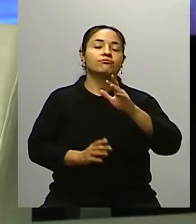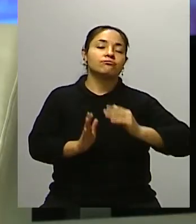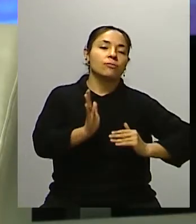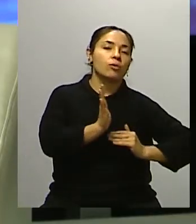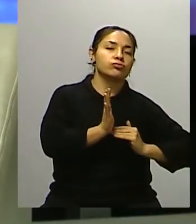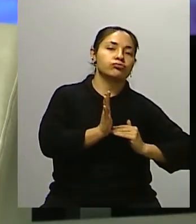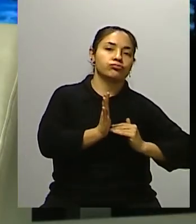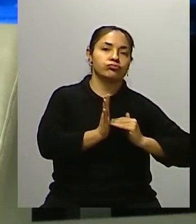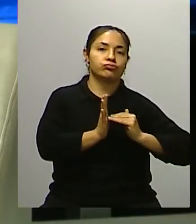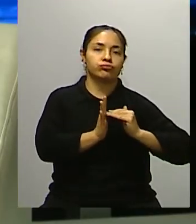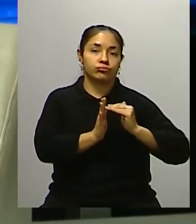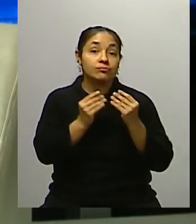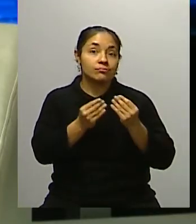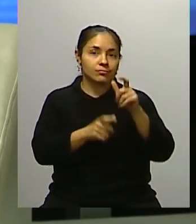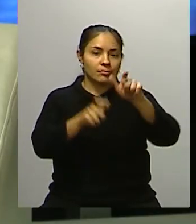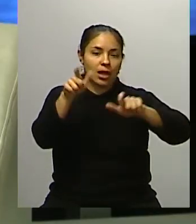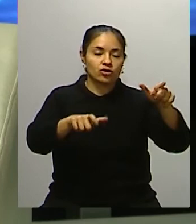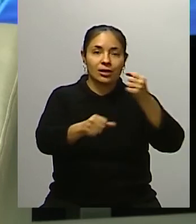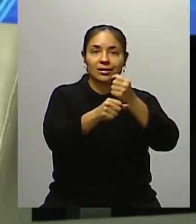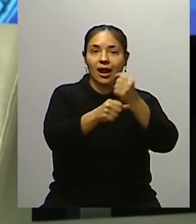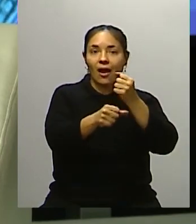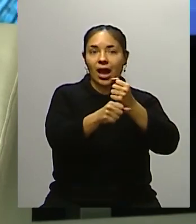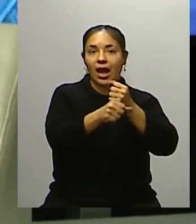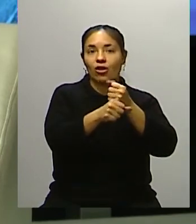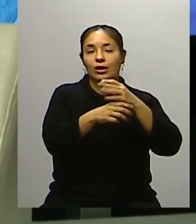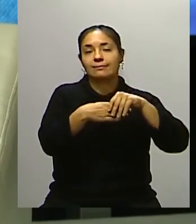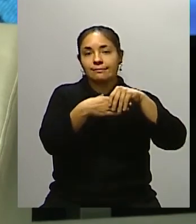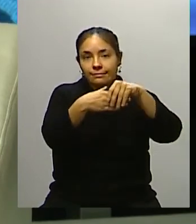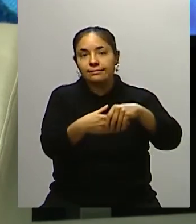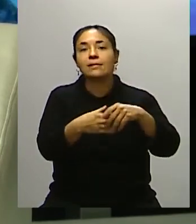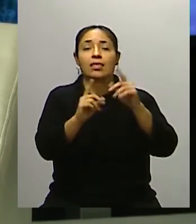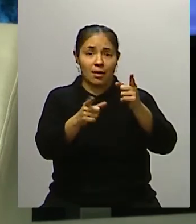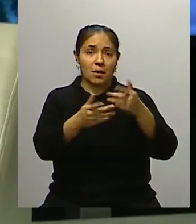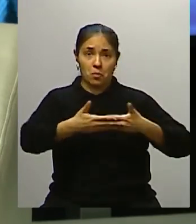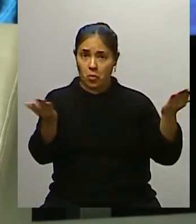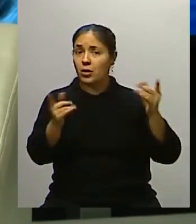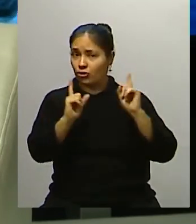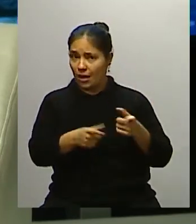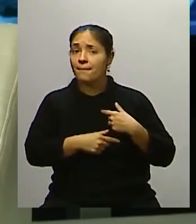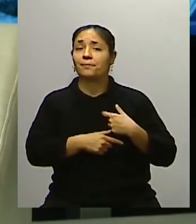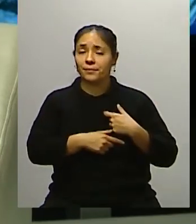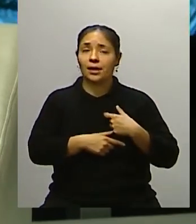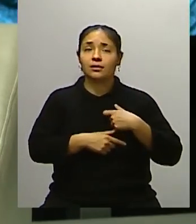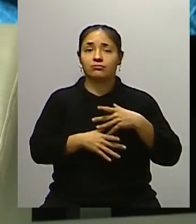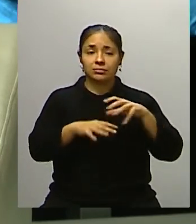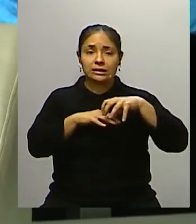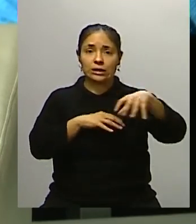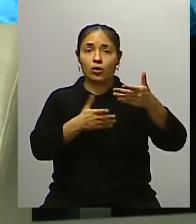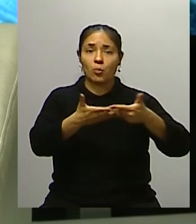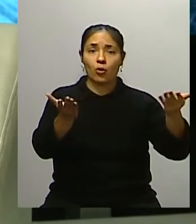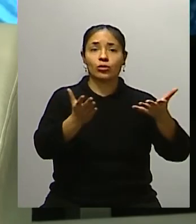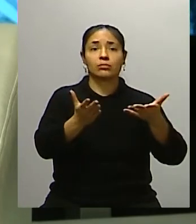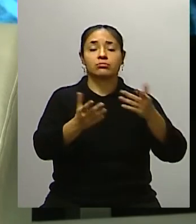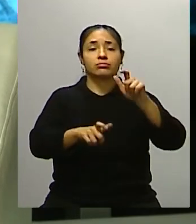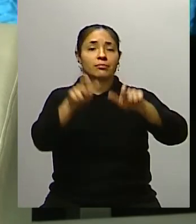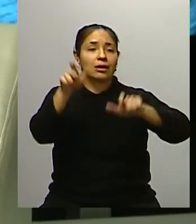la demanda de trabajadores bajo esta modalidad, inclusive a nivel estatal, porque a nivel estatal también se utiliza esta figura del régimen de